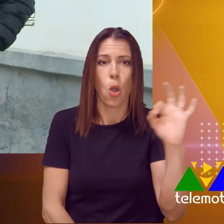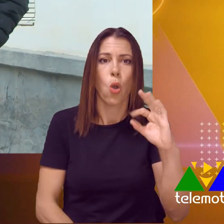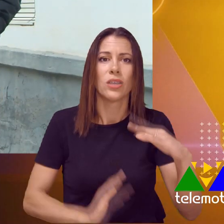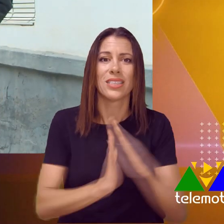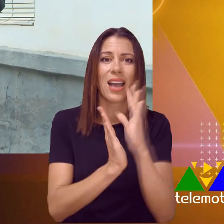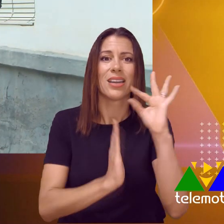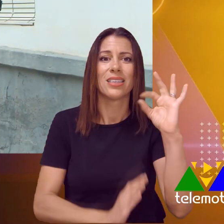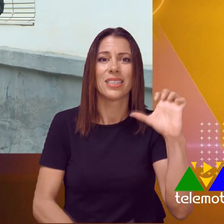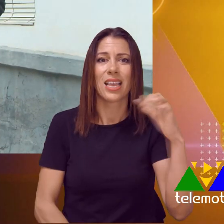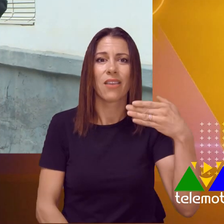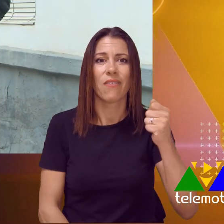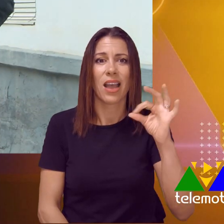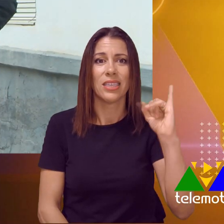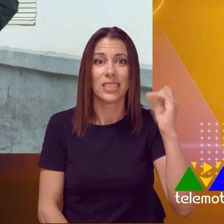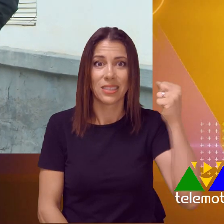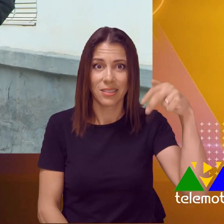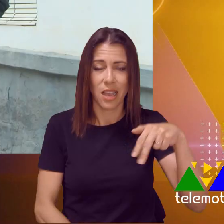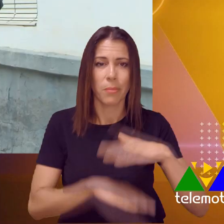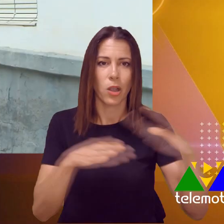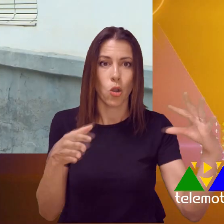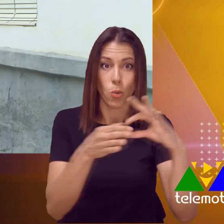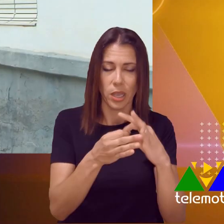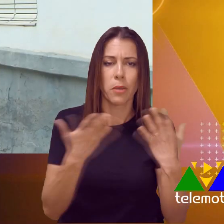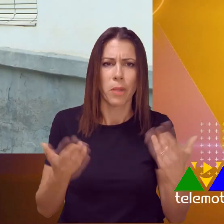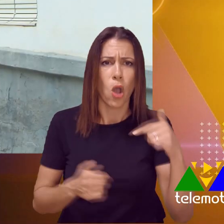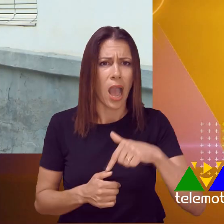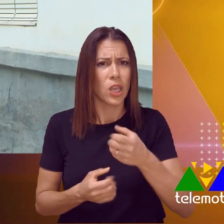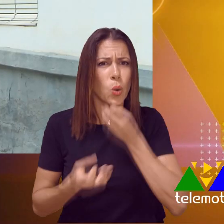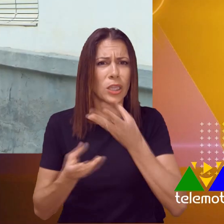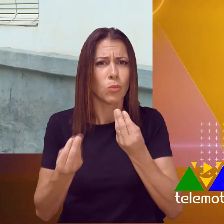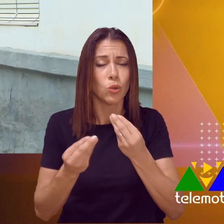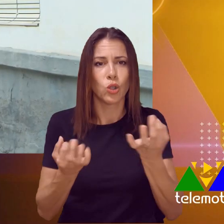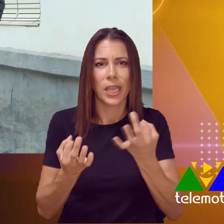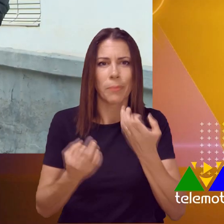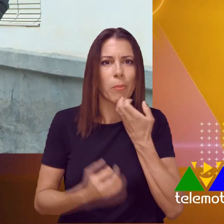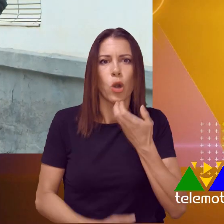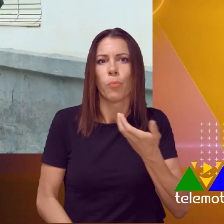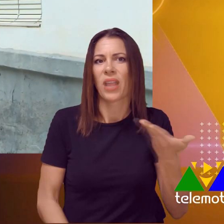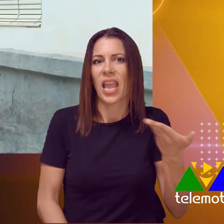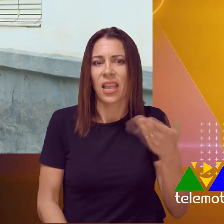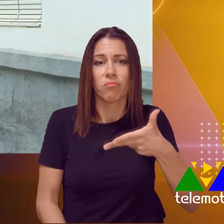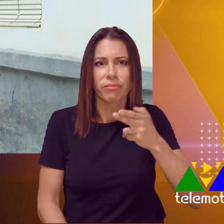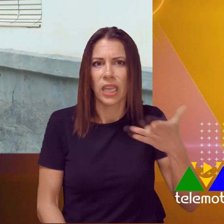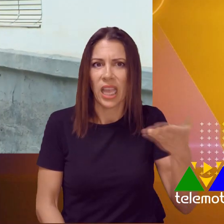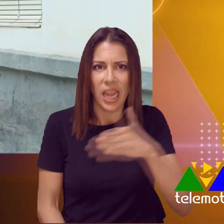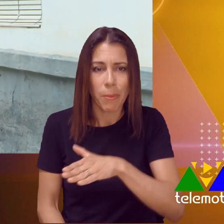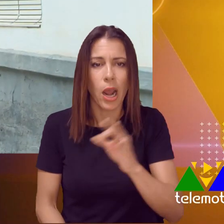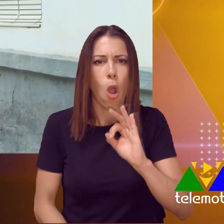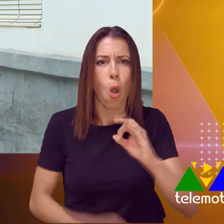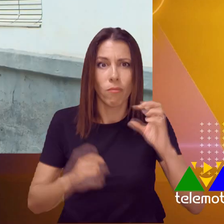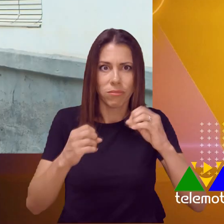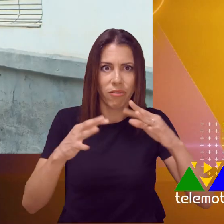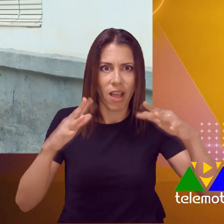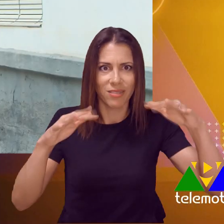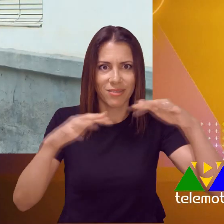que da para muchas historias, para crímenes, da para fantasmas, que algunos hemos repasado y algunos repasaremos, y también